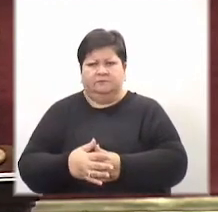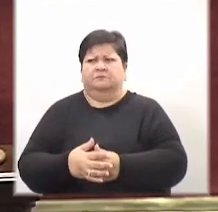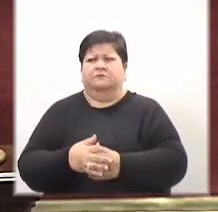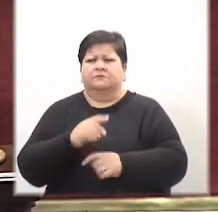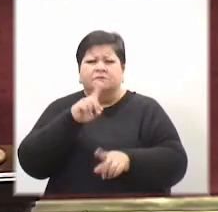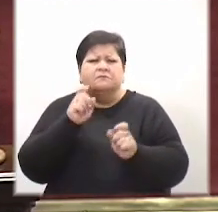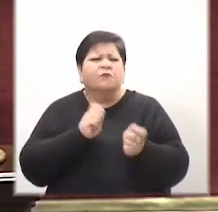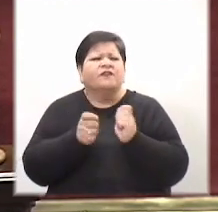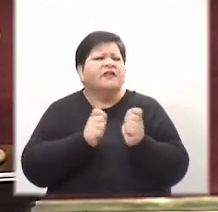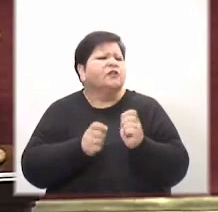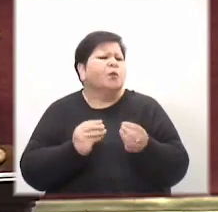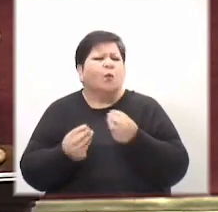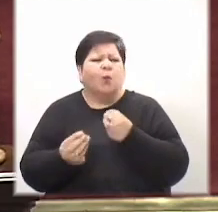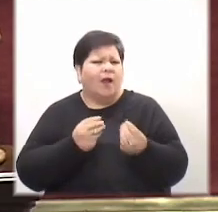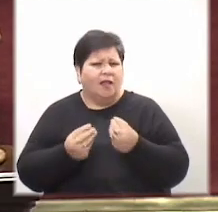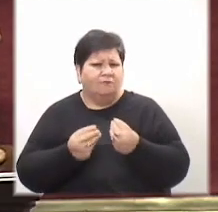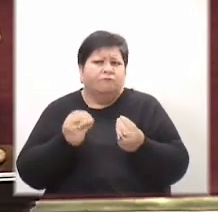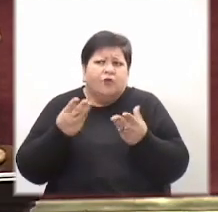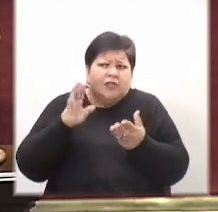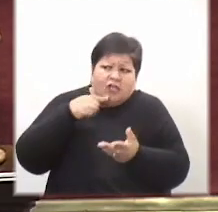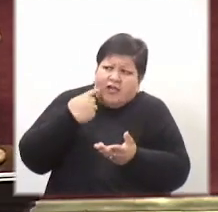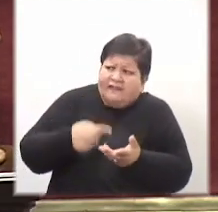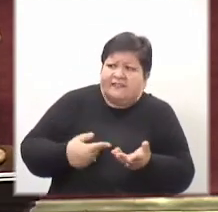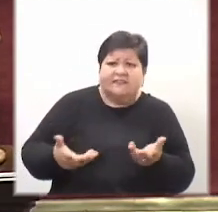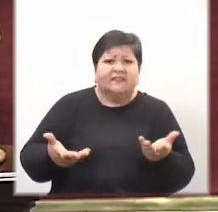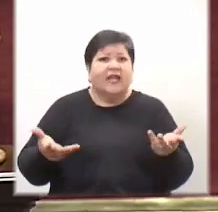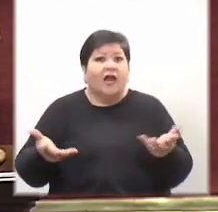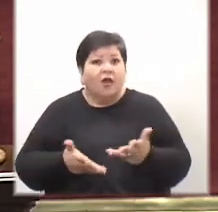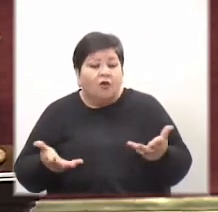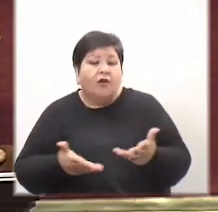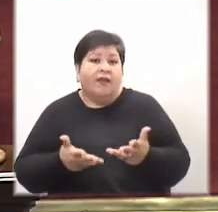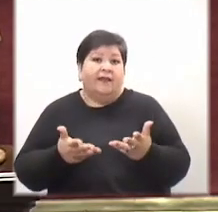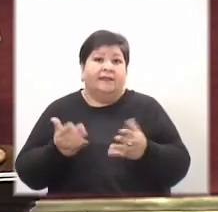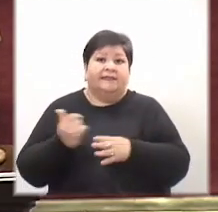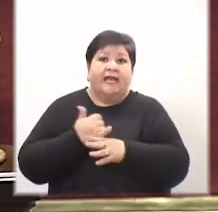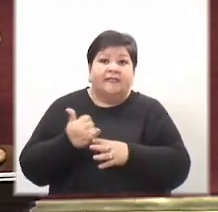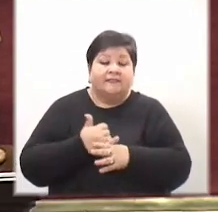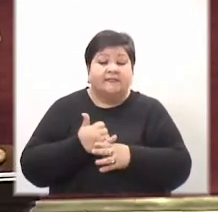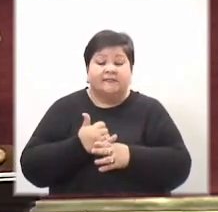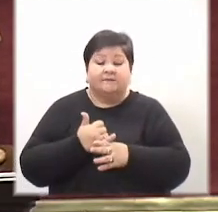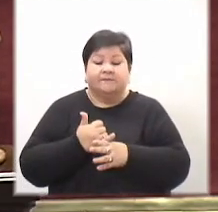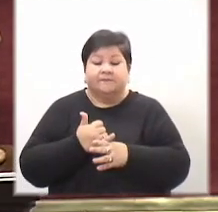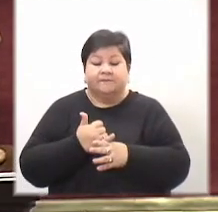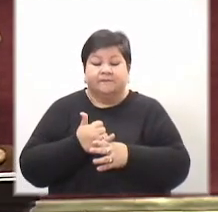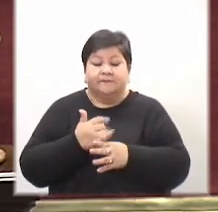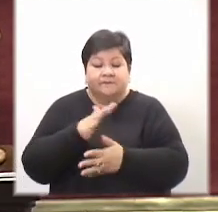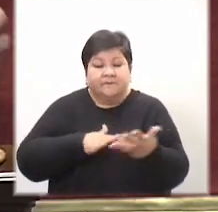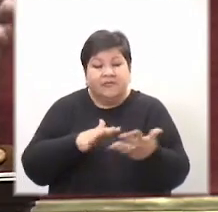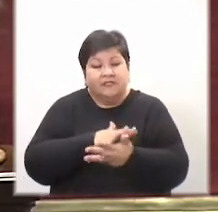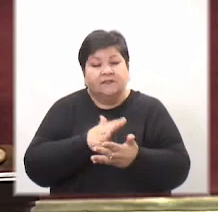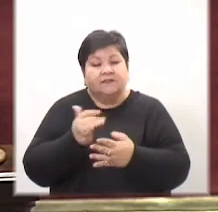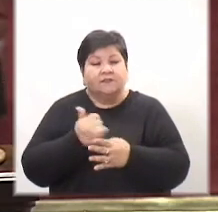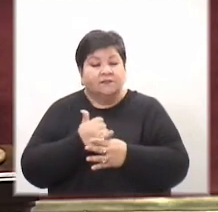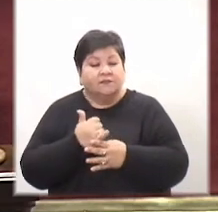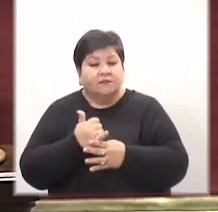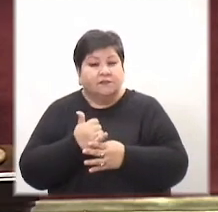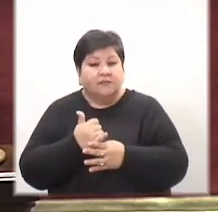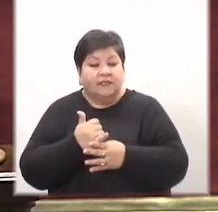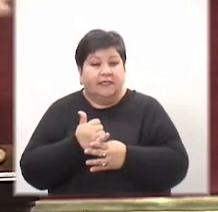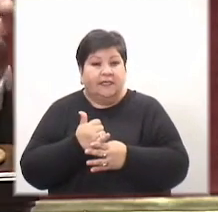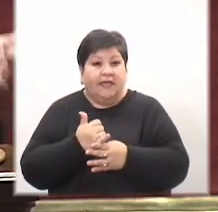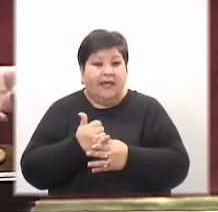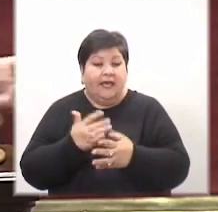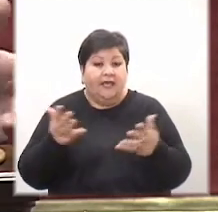son estas modificaciones? ¿Por qué no las manifiestan en las instancias institucionales correspondientes, en reuniones con el CES,